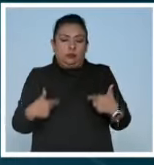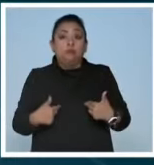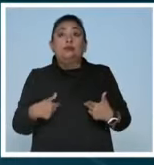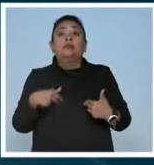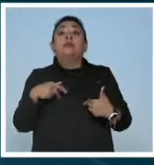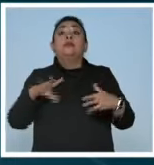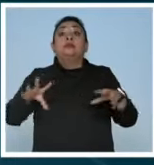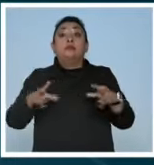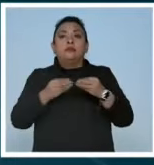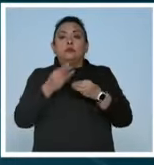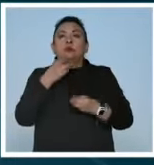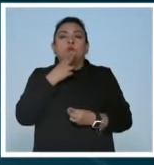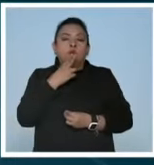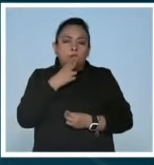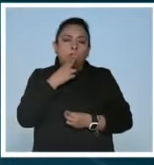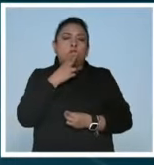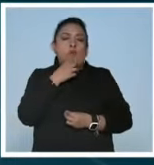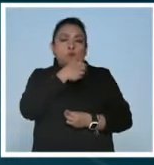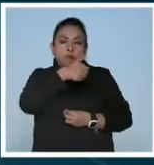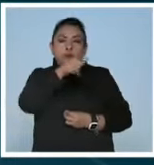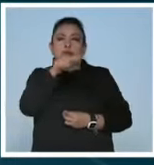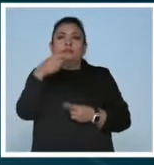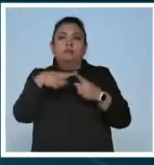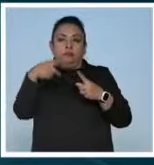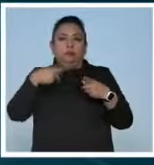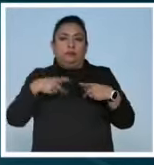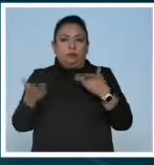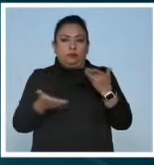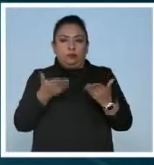las hemos como aplicado o personalizado a los bailarines.